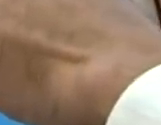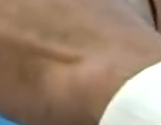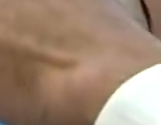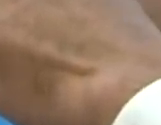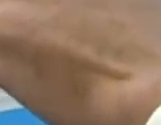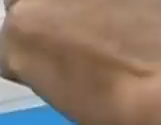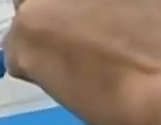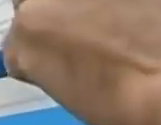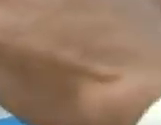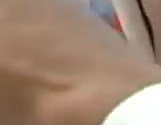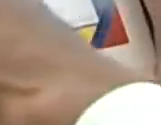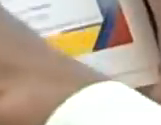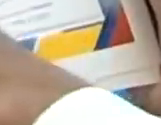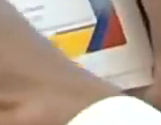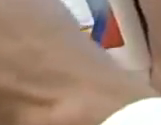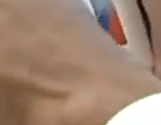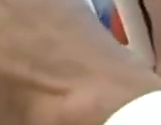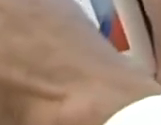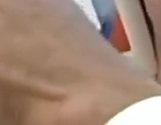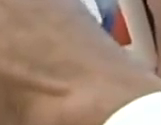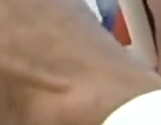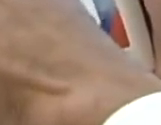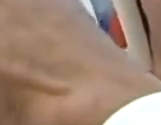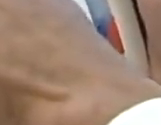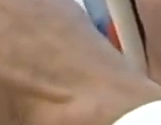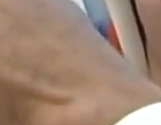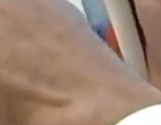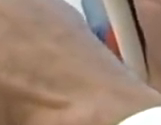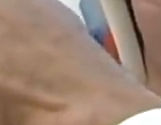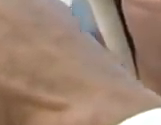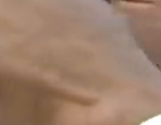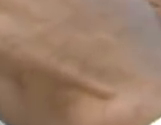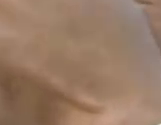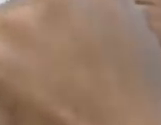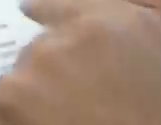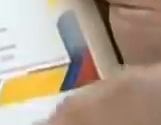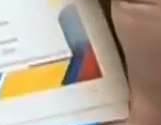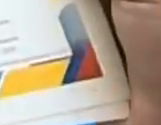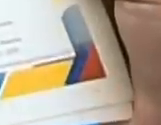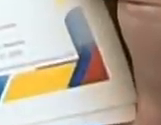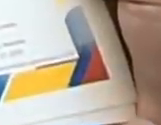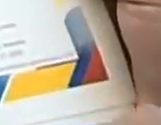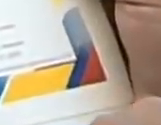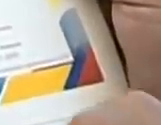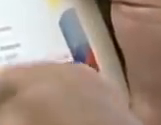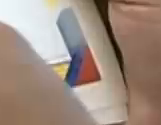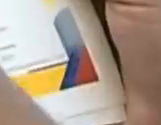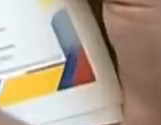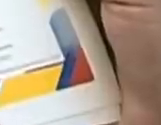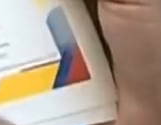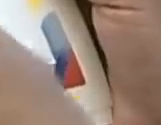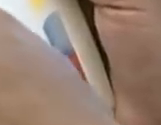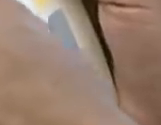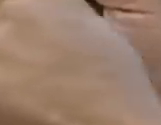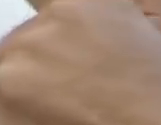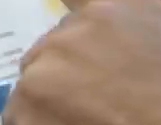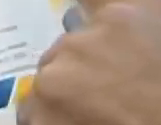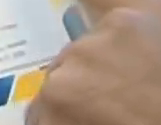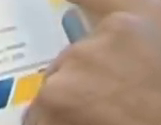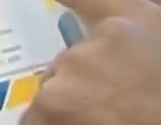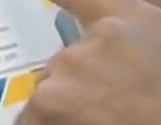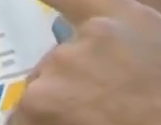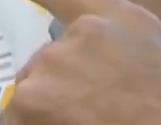4.078 casos por millón de habitantes. Luego está Perú, 3.935 casos por millón de habitantes. Luego está